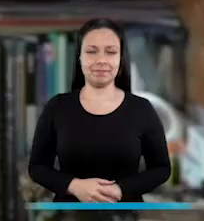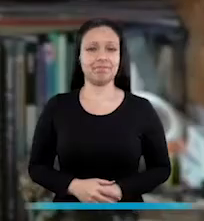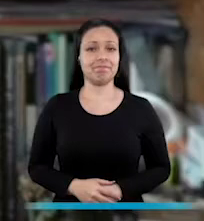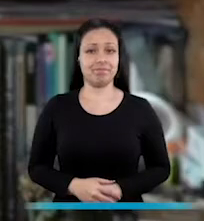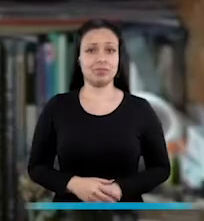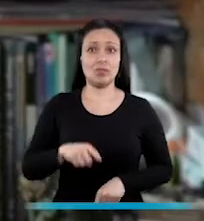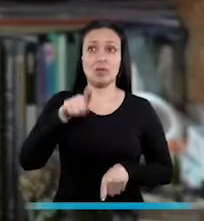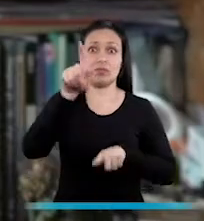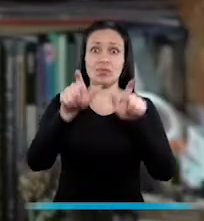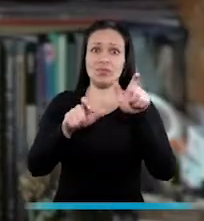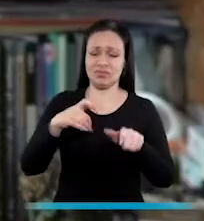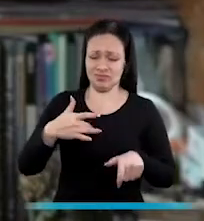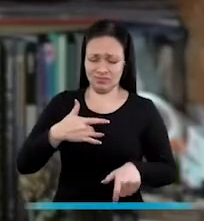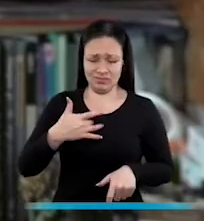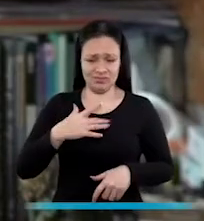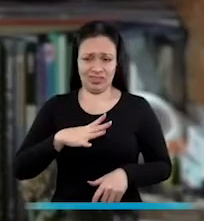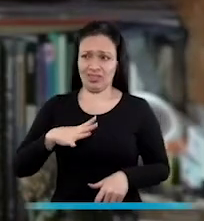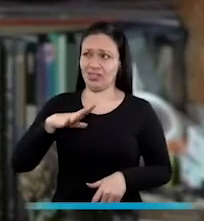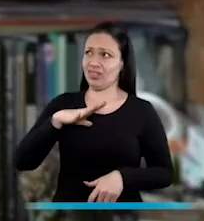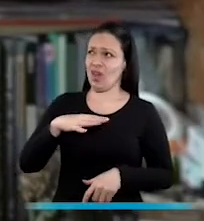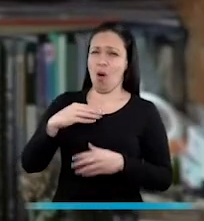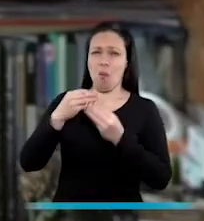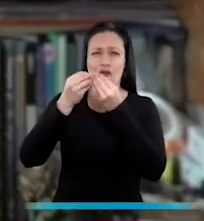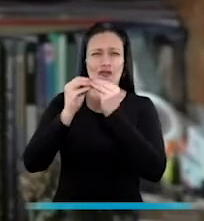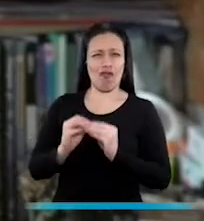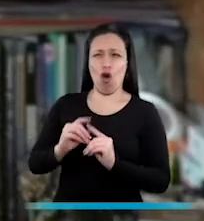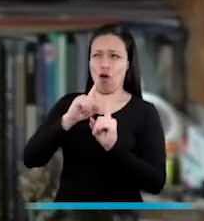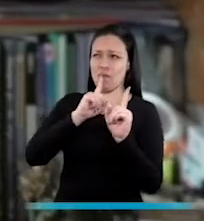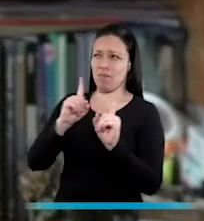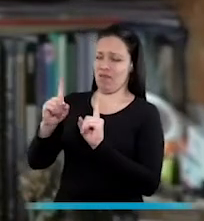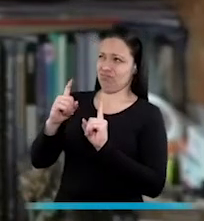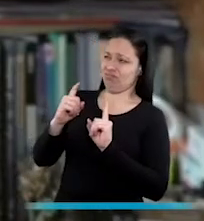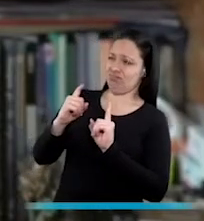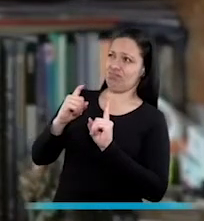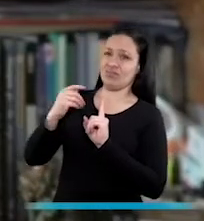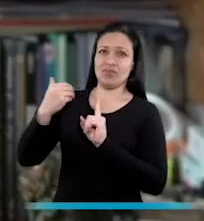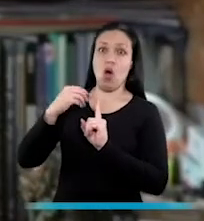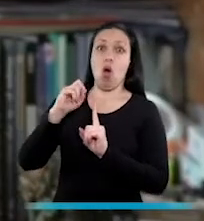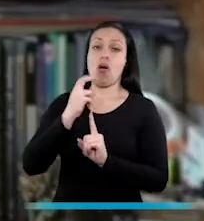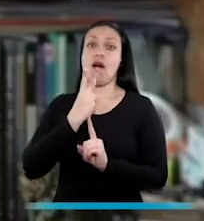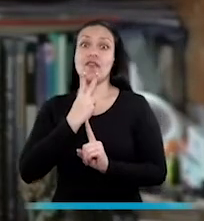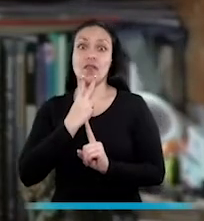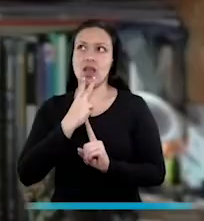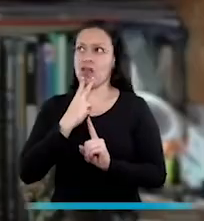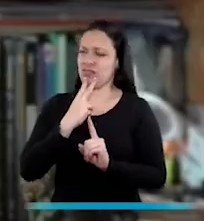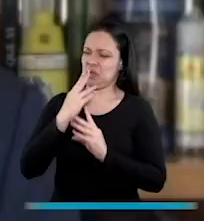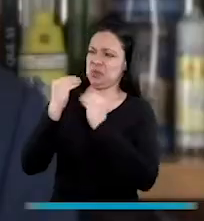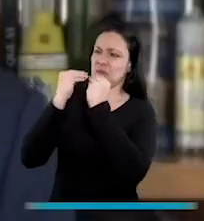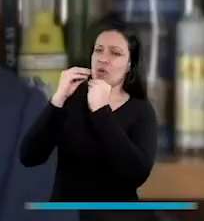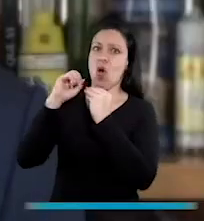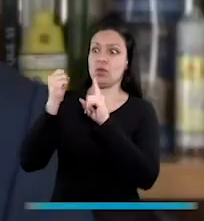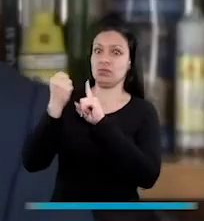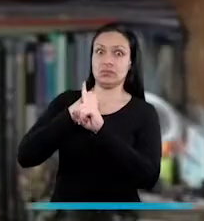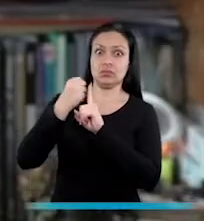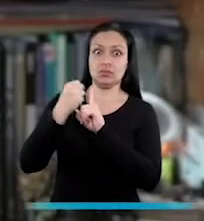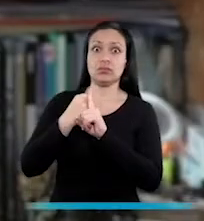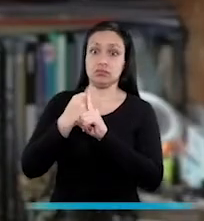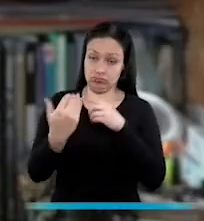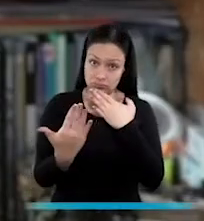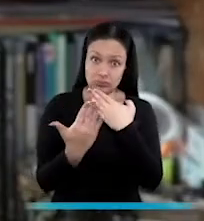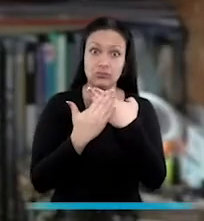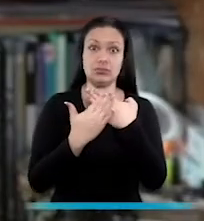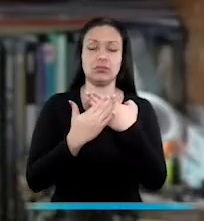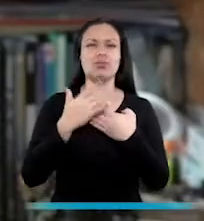si alguien los hace sentir incómodos por la forma como se dirige a ustedes verbal o físicamente háganlo saber la